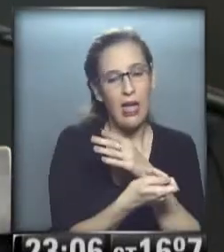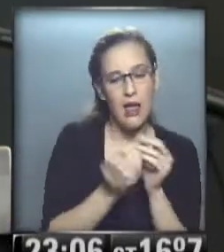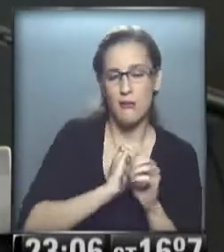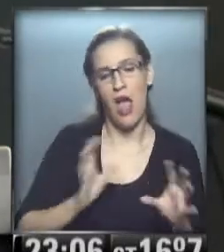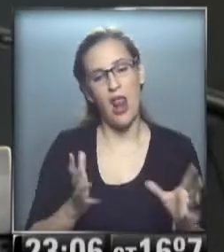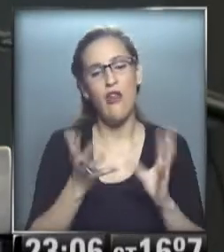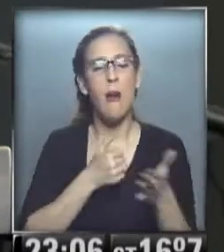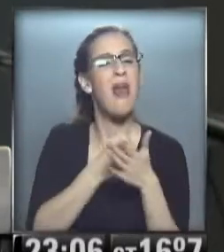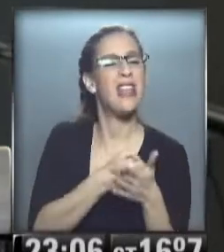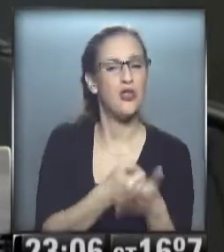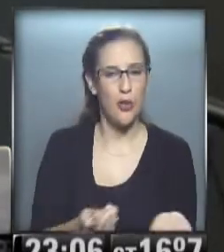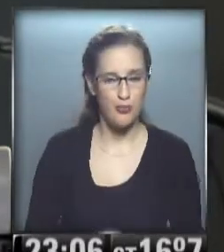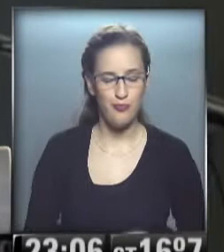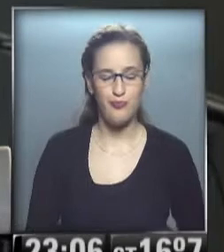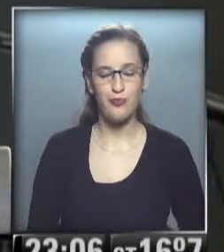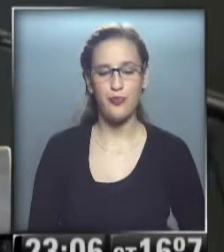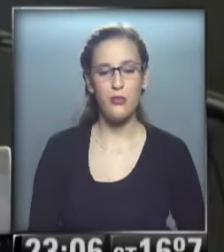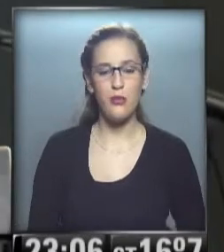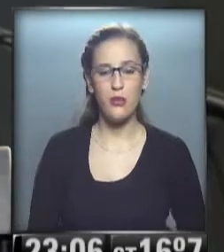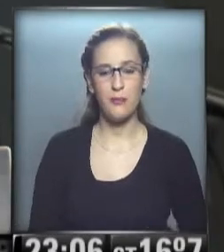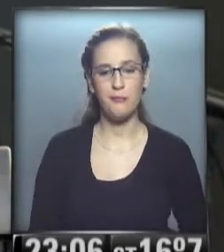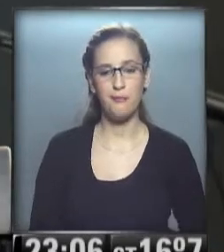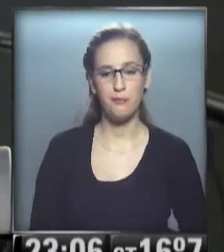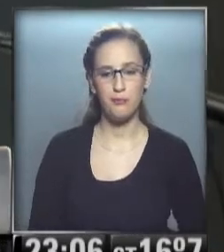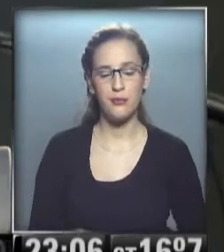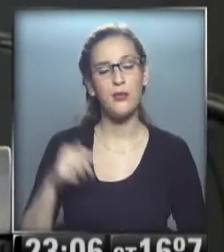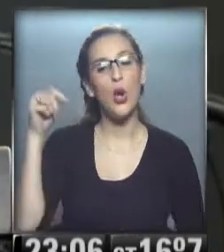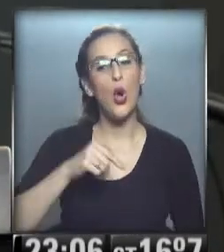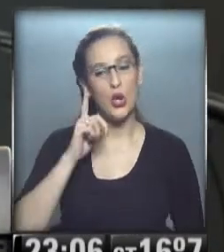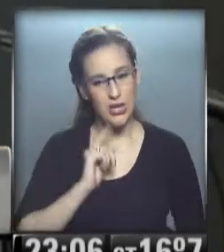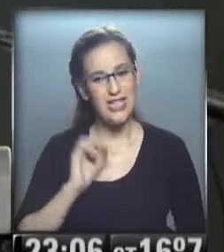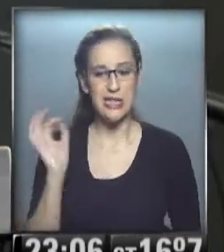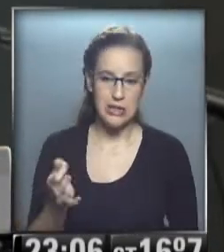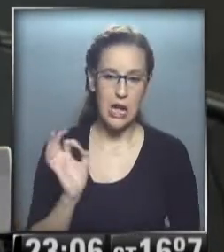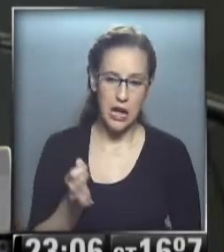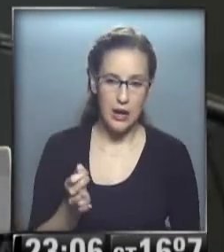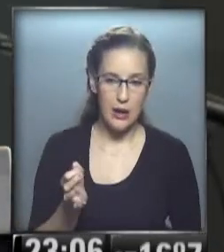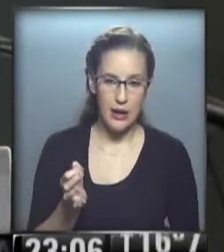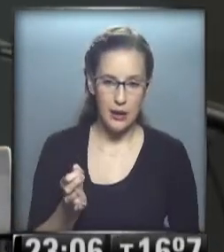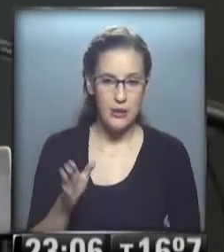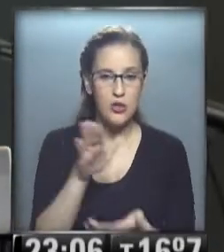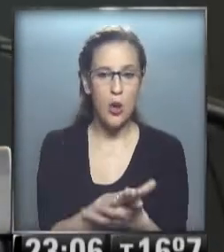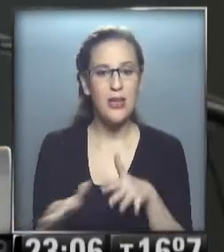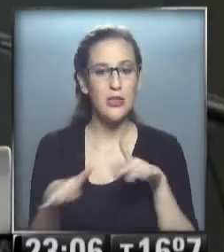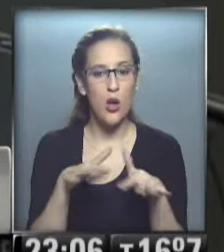Como ustedes saben, la medida realizada durante el día de hoy en el